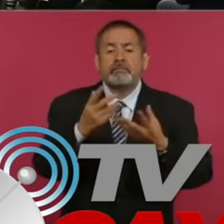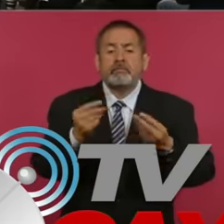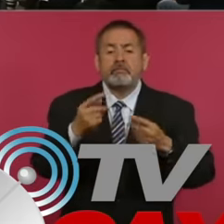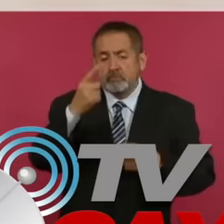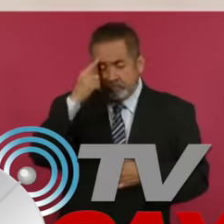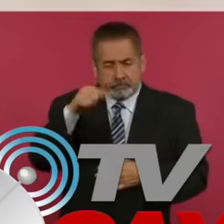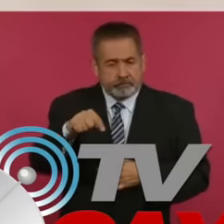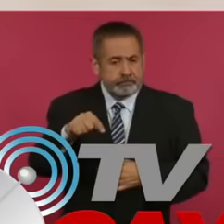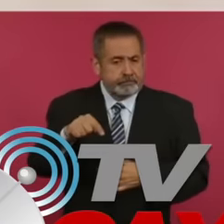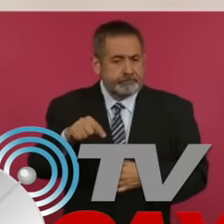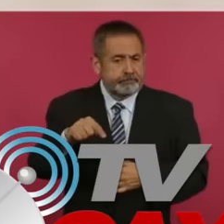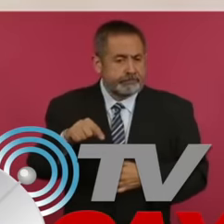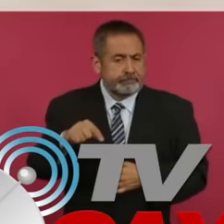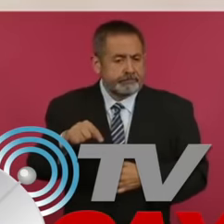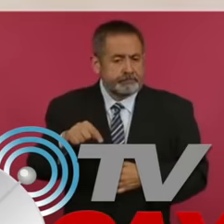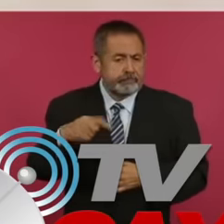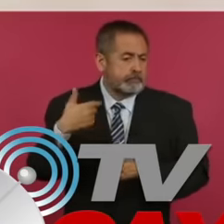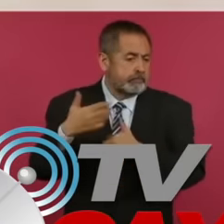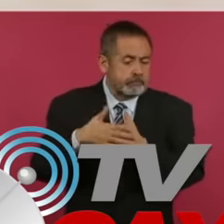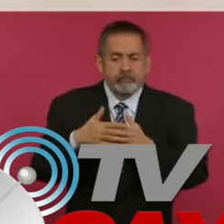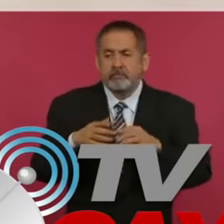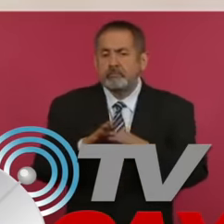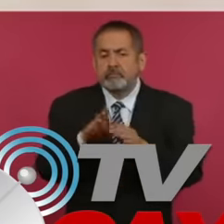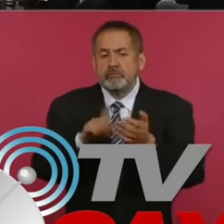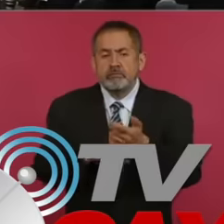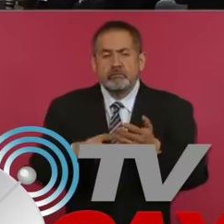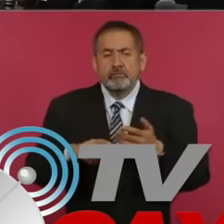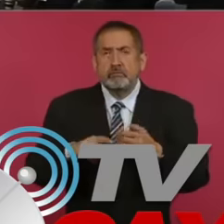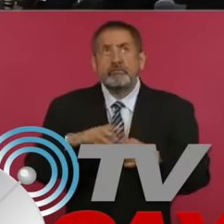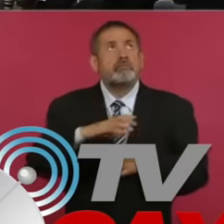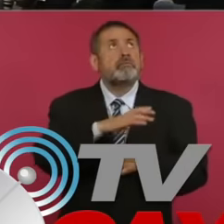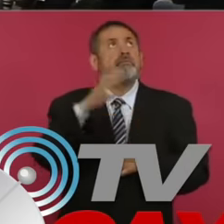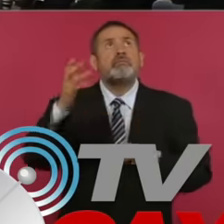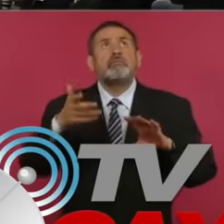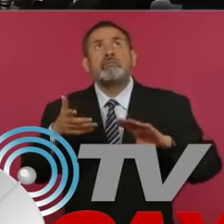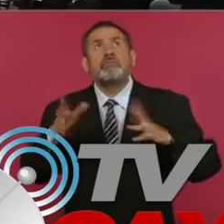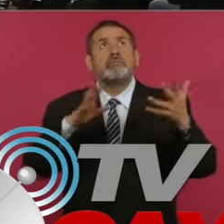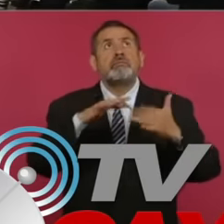para enfrentar el problema del cambio climático,